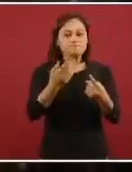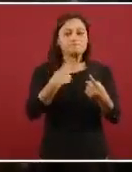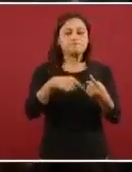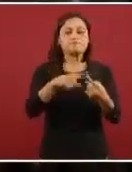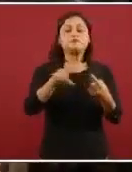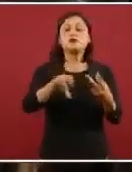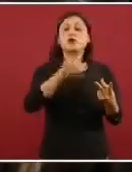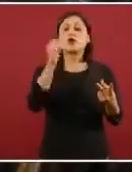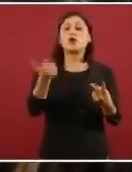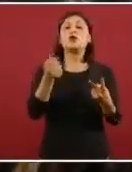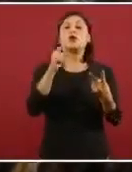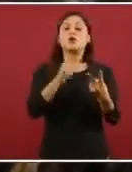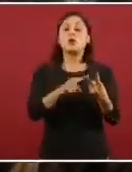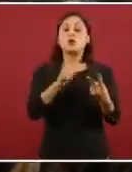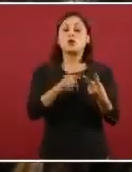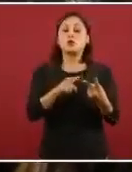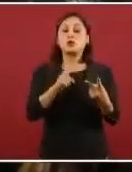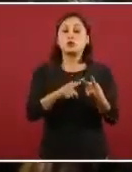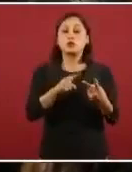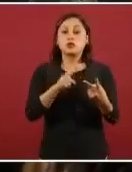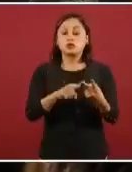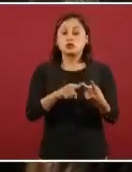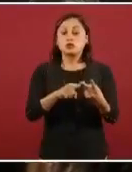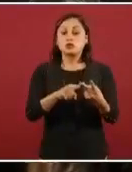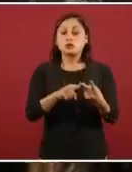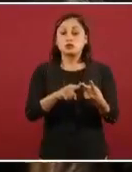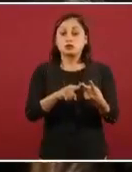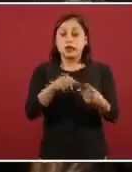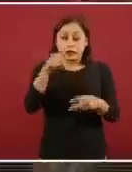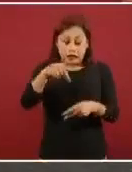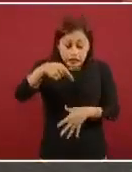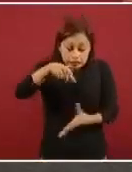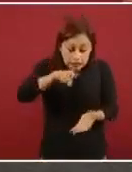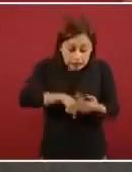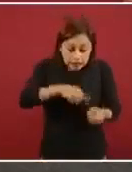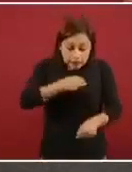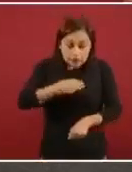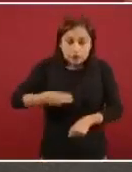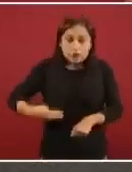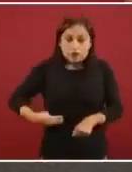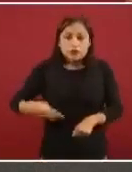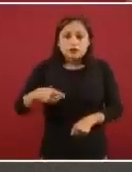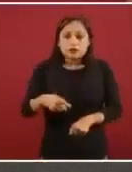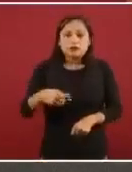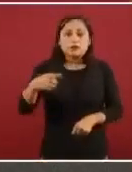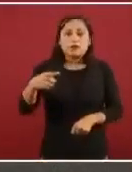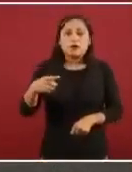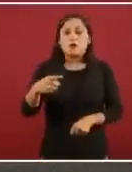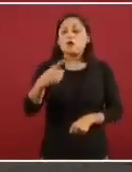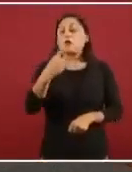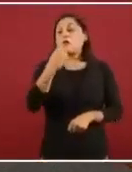ayuda si en ese municipio hay los policías